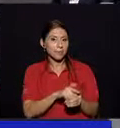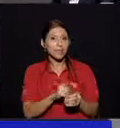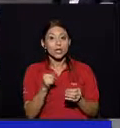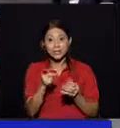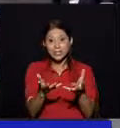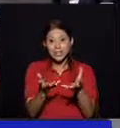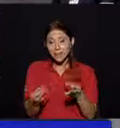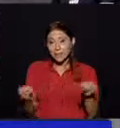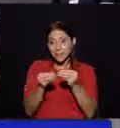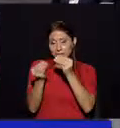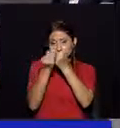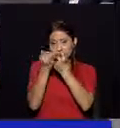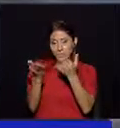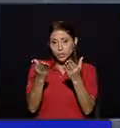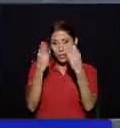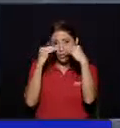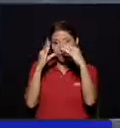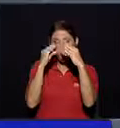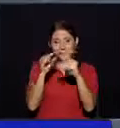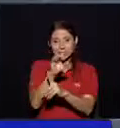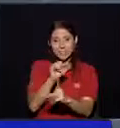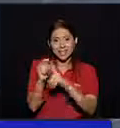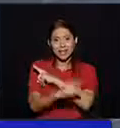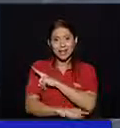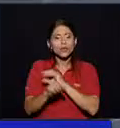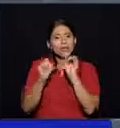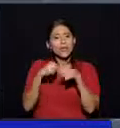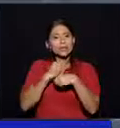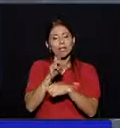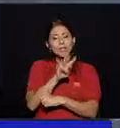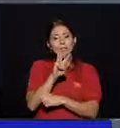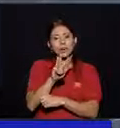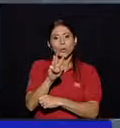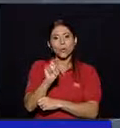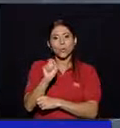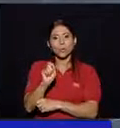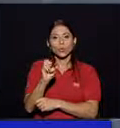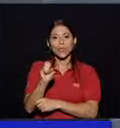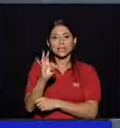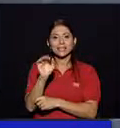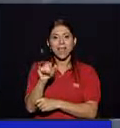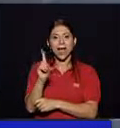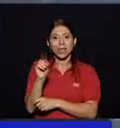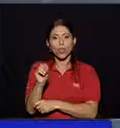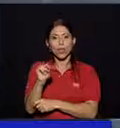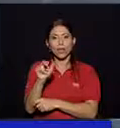su participación. Si ustedes quieren obtener más información sobre los informes del Estado de la Nación, puede ubicarlos en